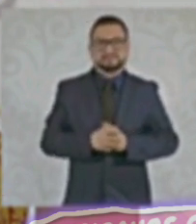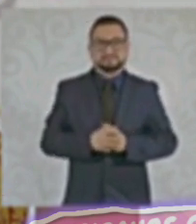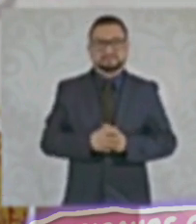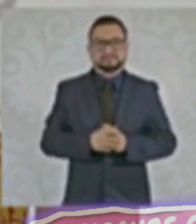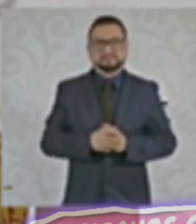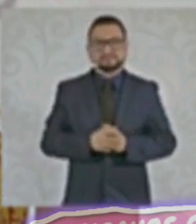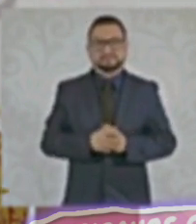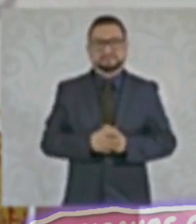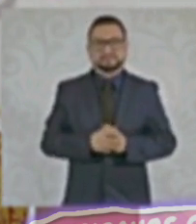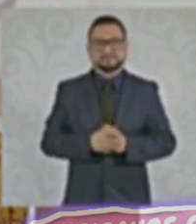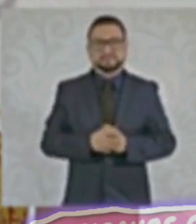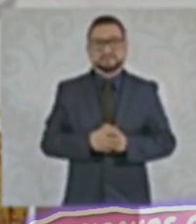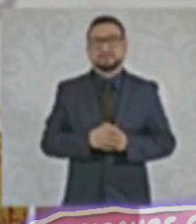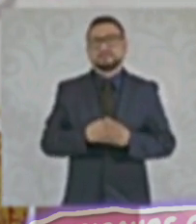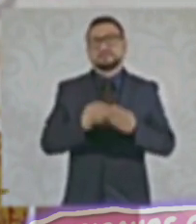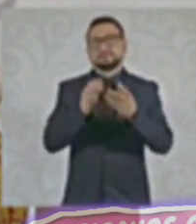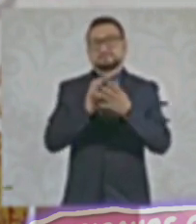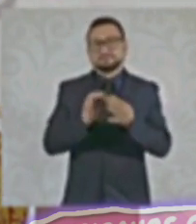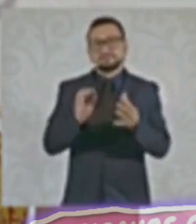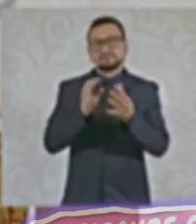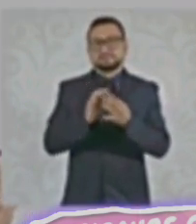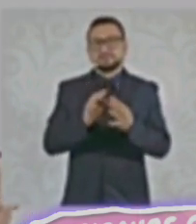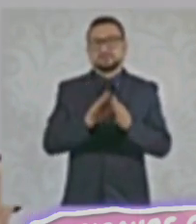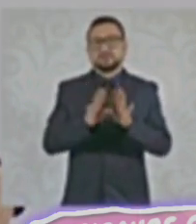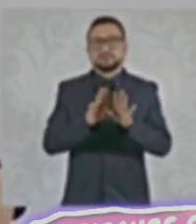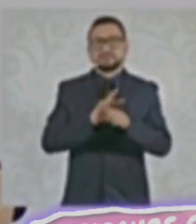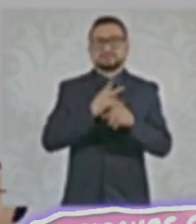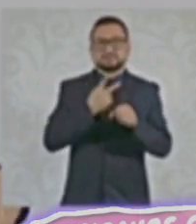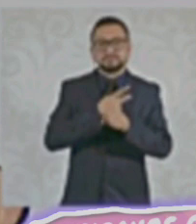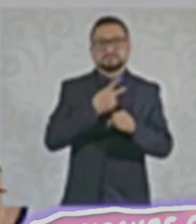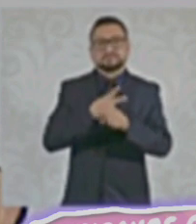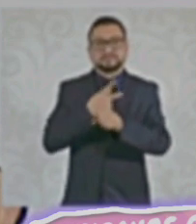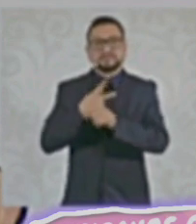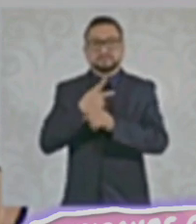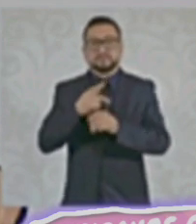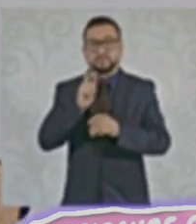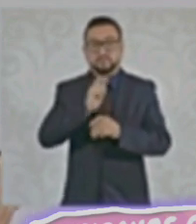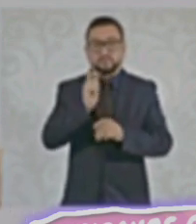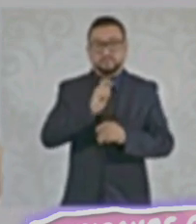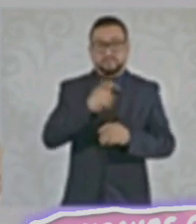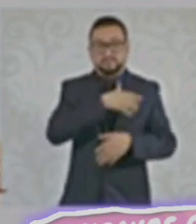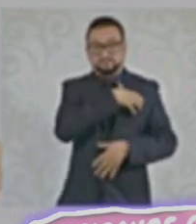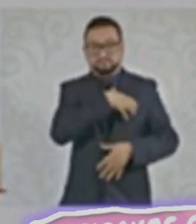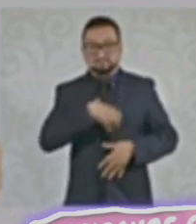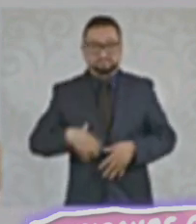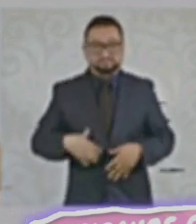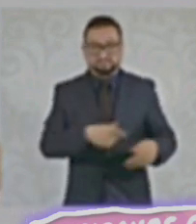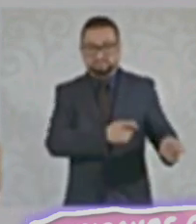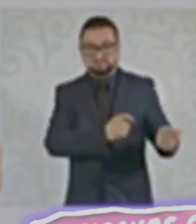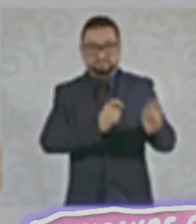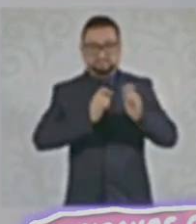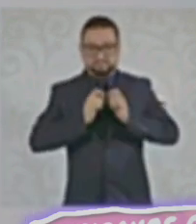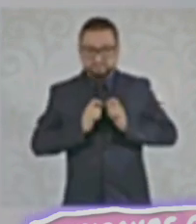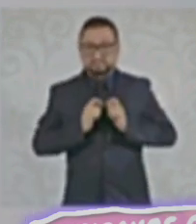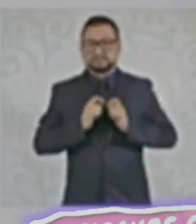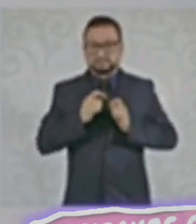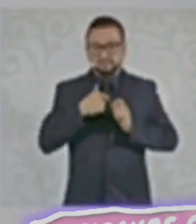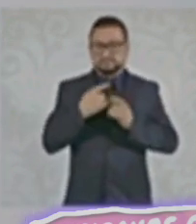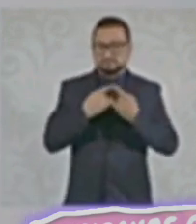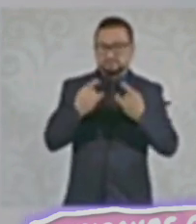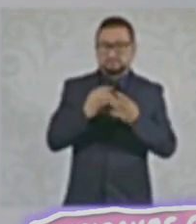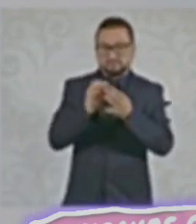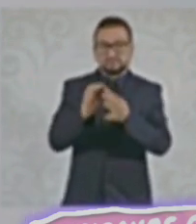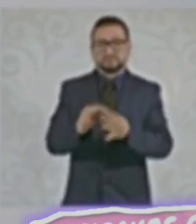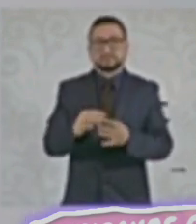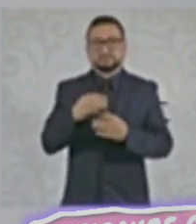de la descripción que ocurrió durante esta transición histórica, y espero poderlo terminar a